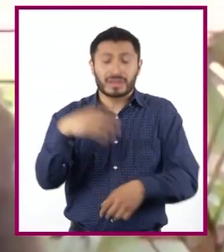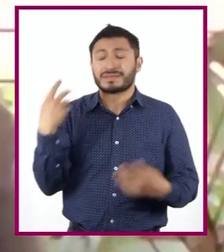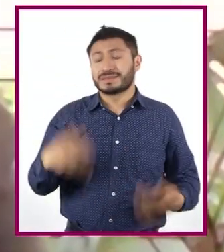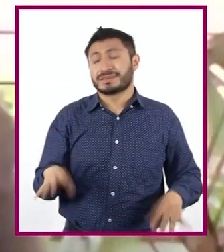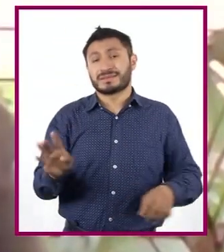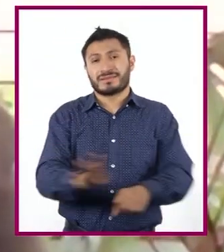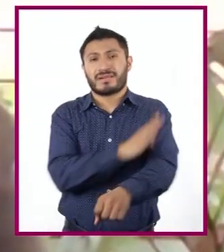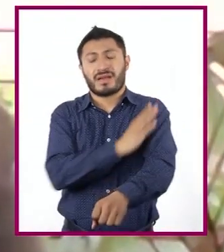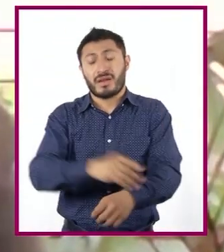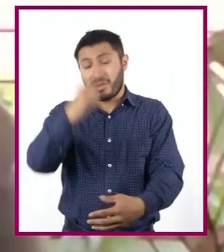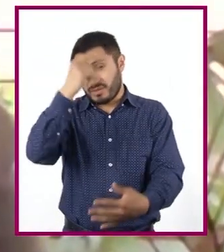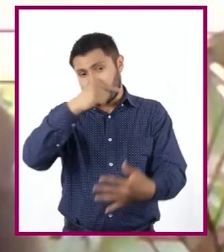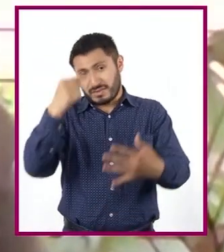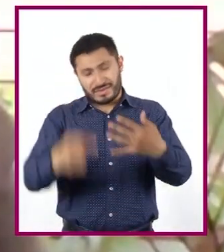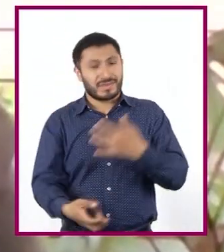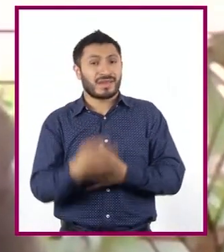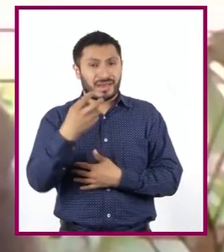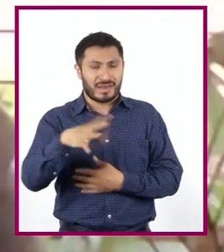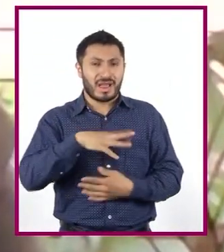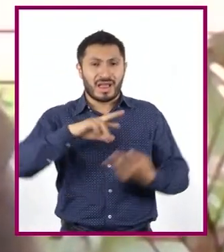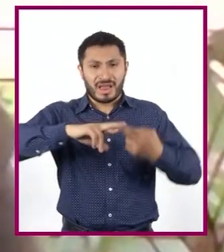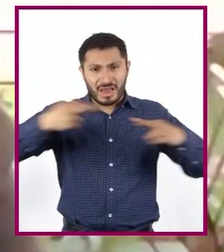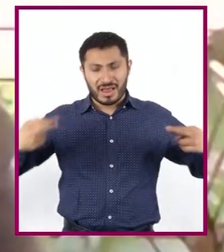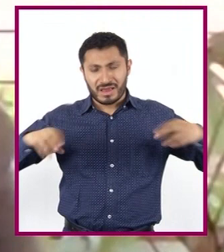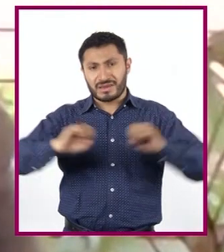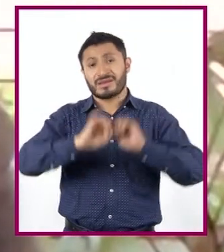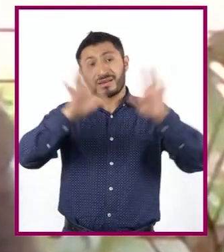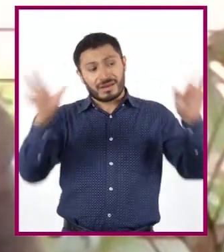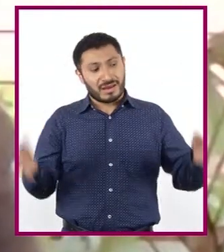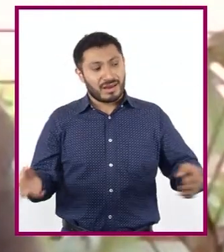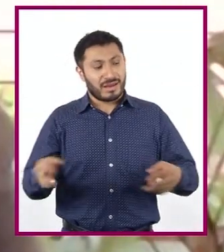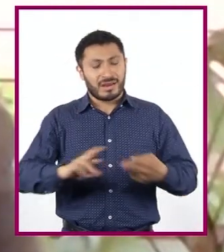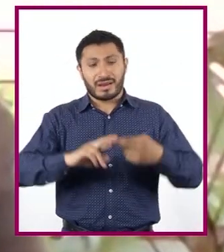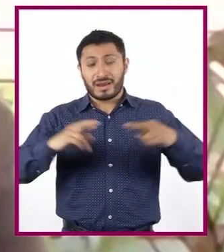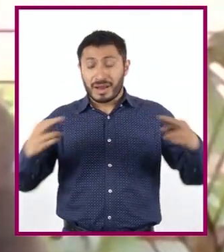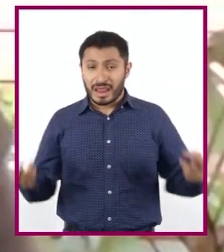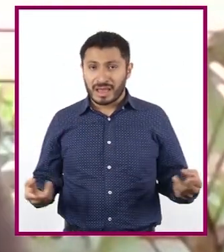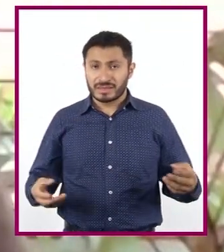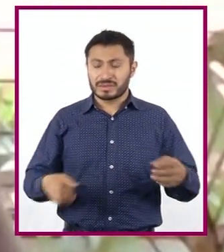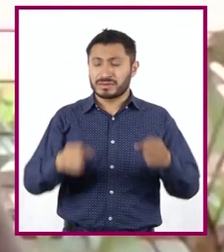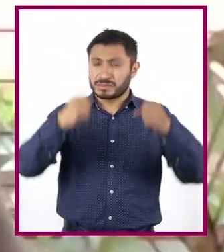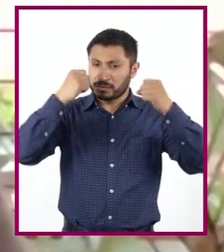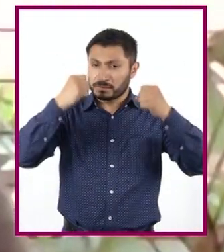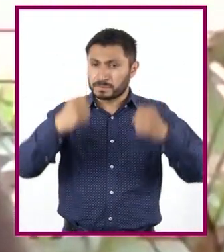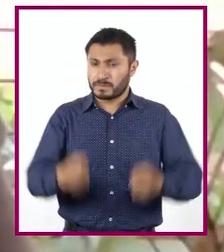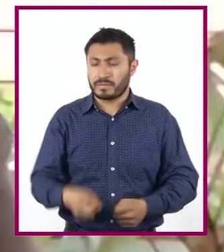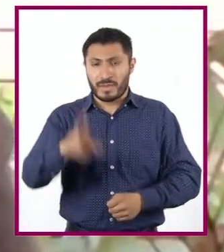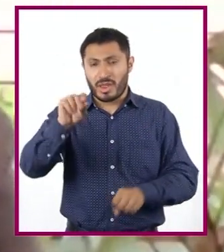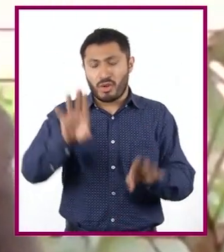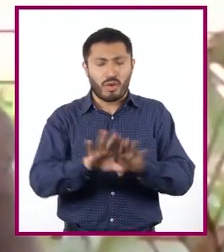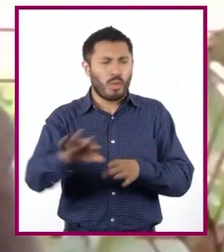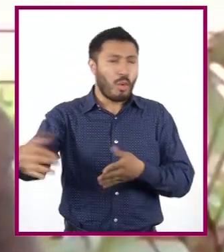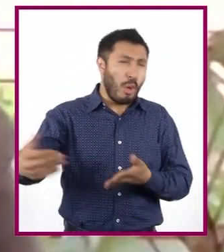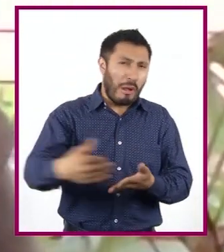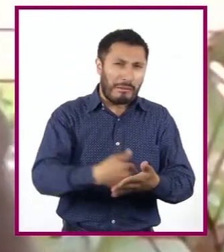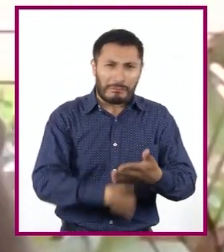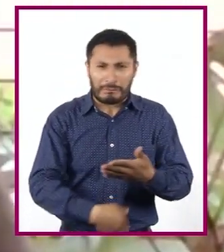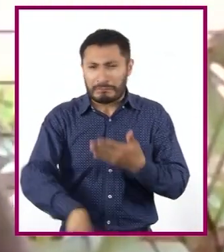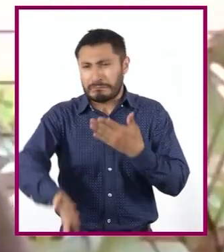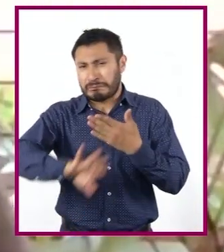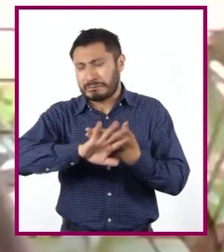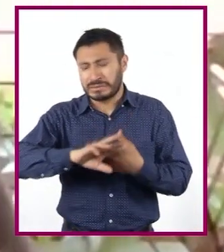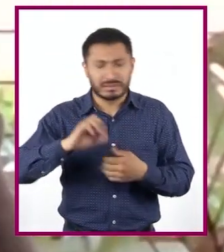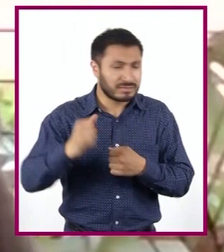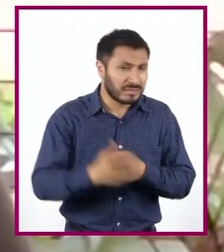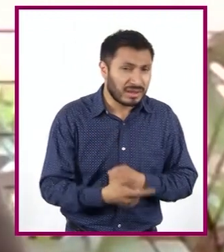en la mano? ¿Quién sembró la angustia en la llanura de tus ojos como el adorno de un dios? ¿Por qué un día de